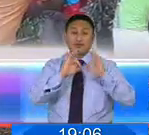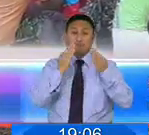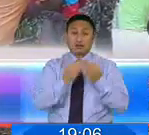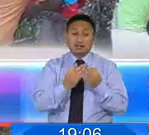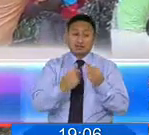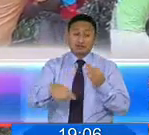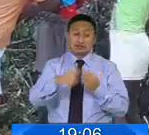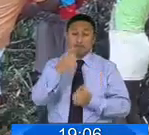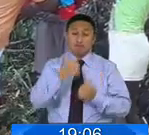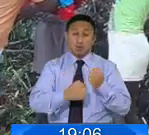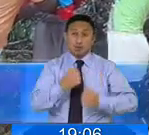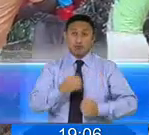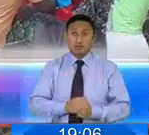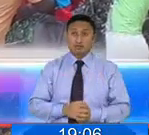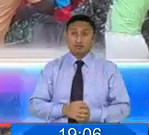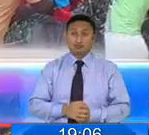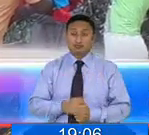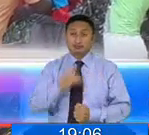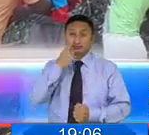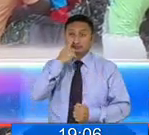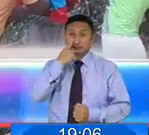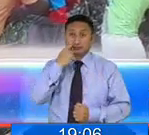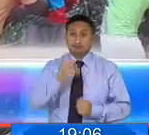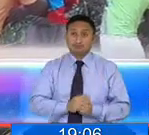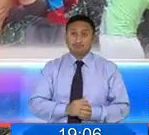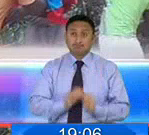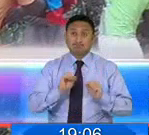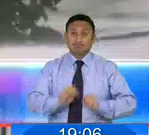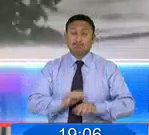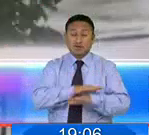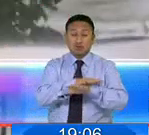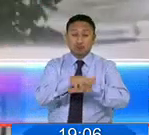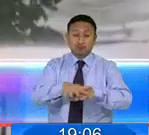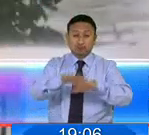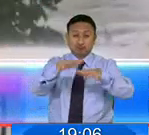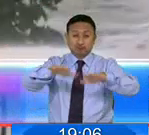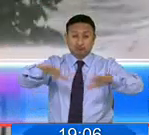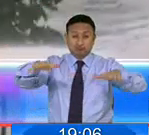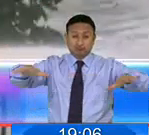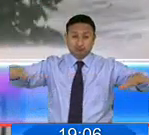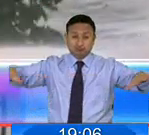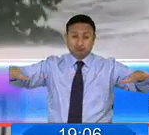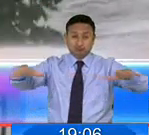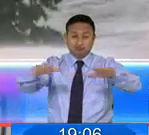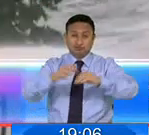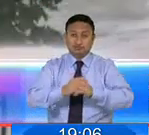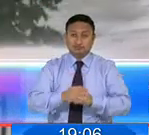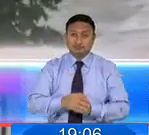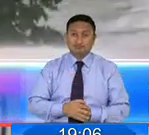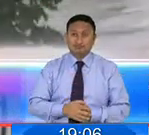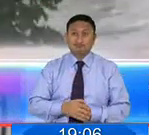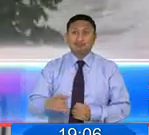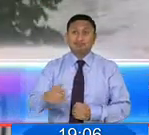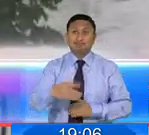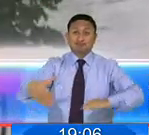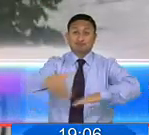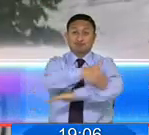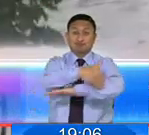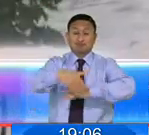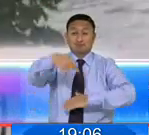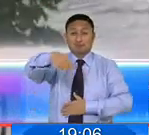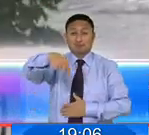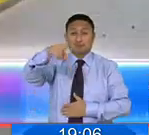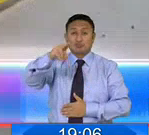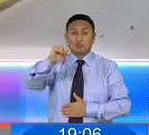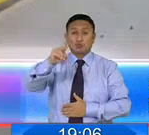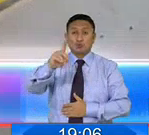y San Mateo resultaron afectadas. Los ríos crecieron provocando las inundaciones. Incluso en la carretera